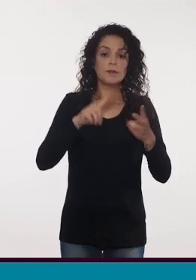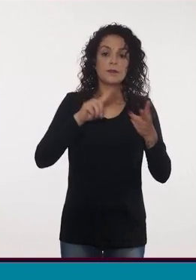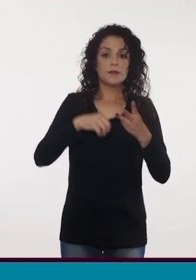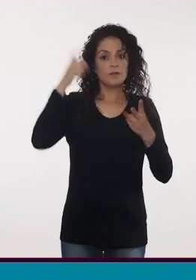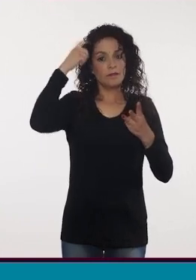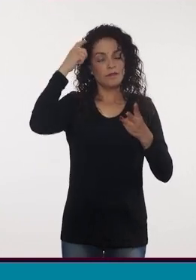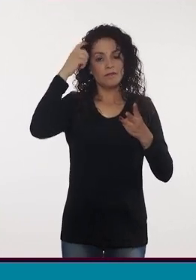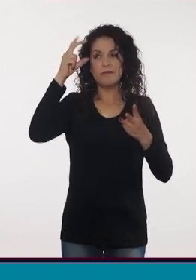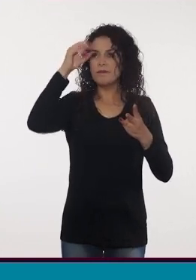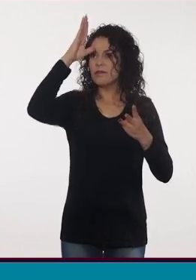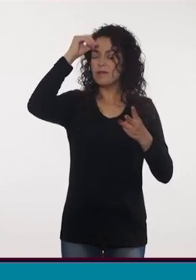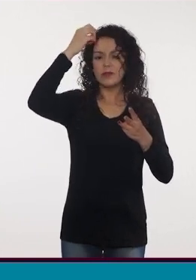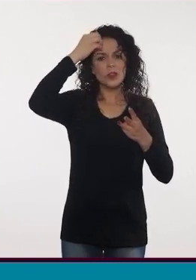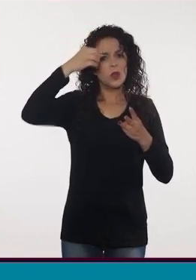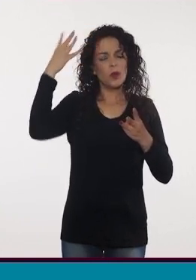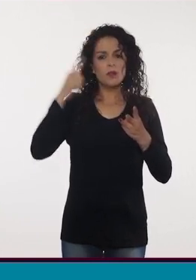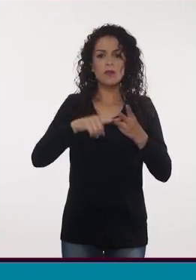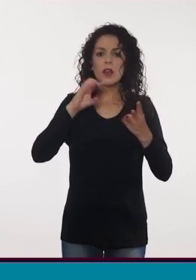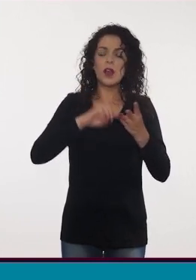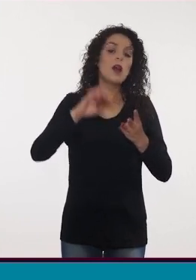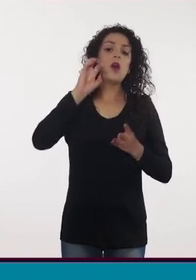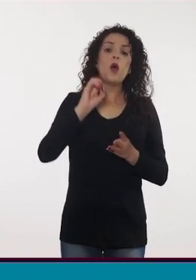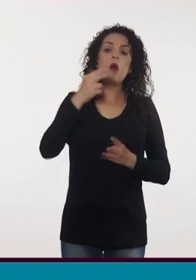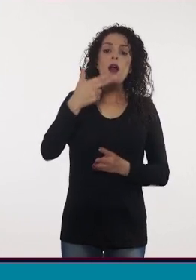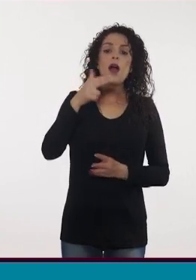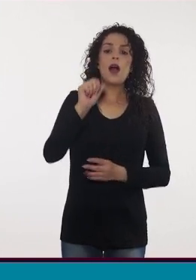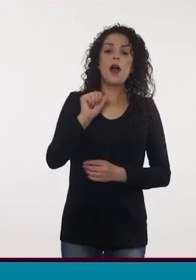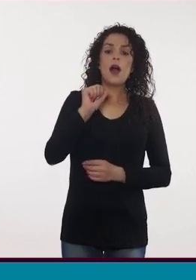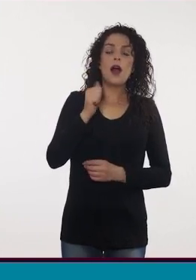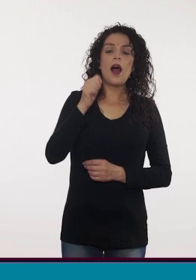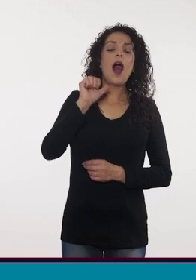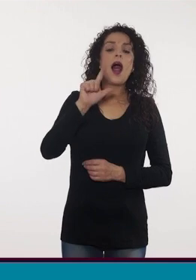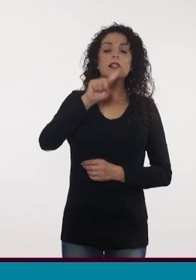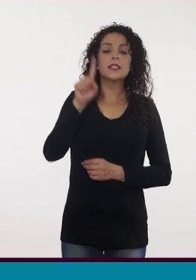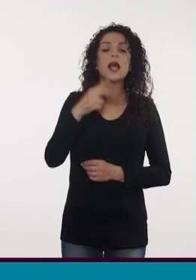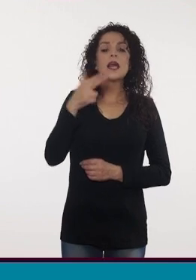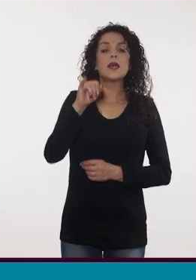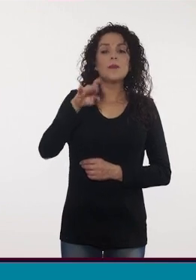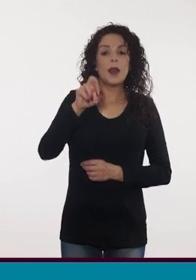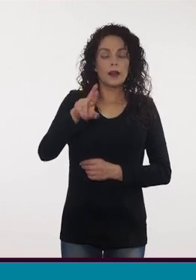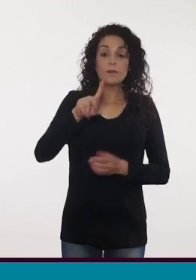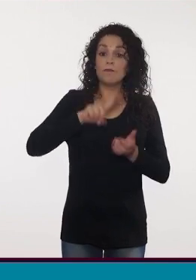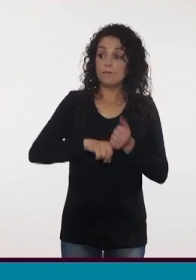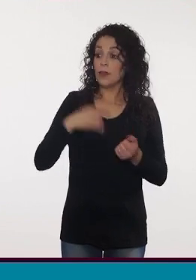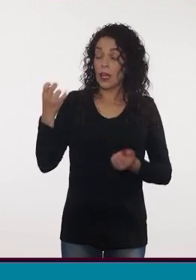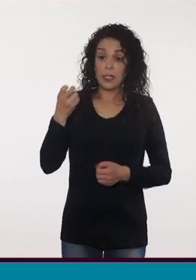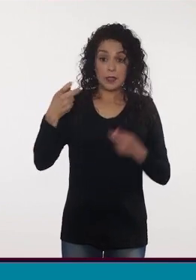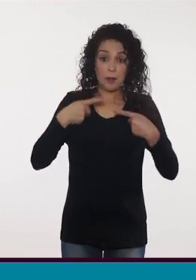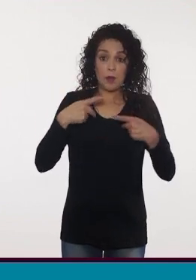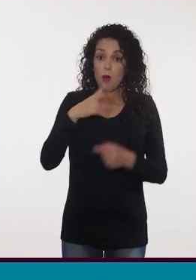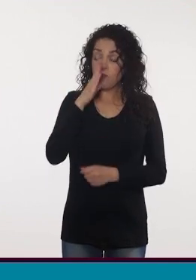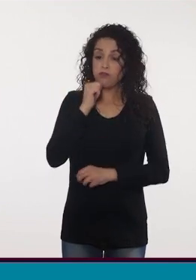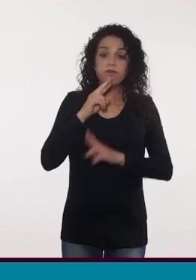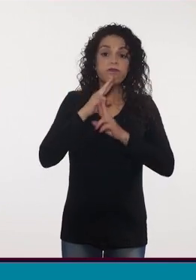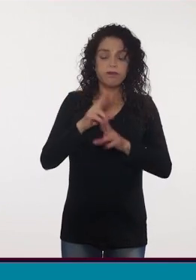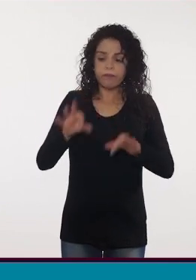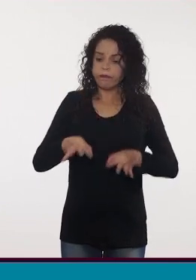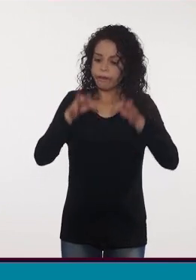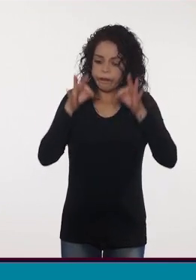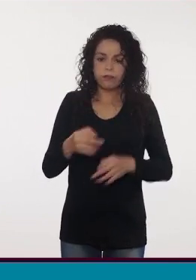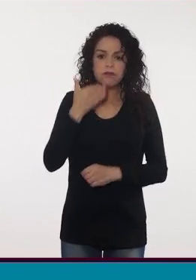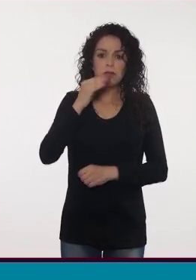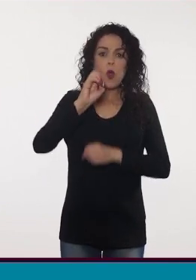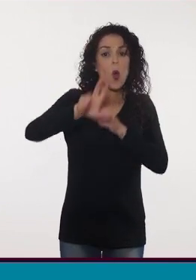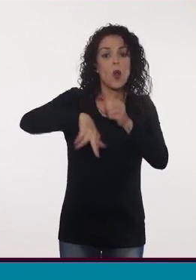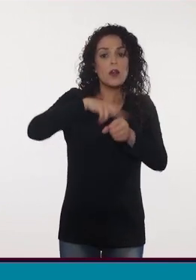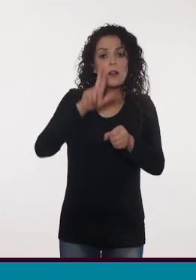Alzheimer. Finalmente estarían las discapacidades conductuales, que evitan que la persona tenga respuestas sociales adecuadas o normales